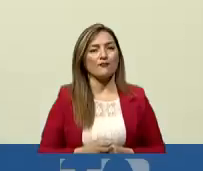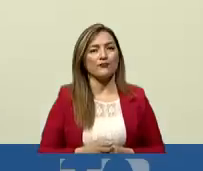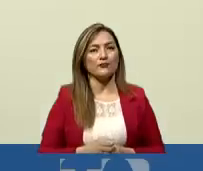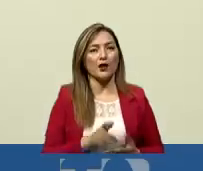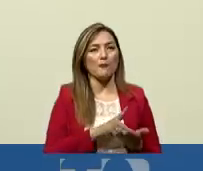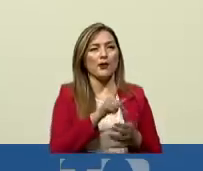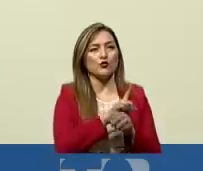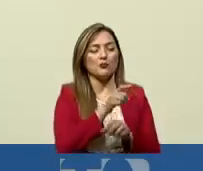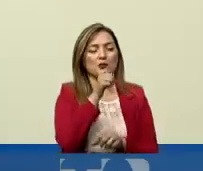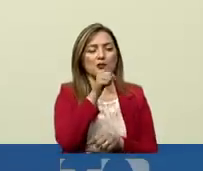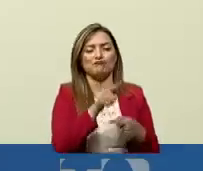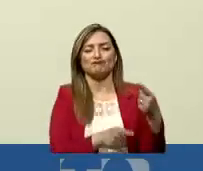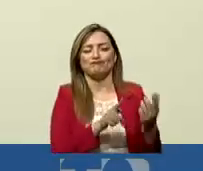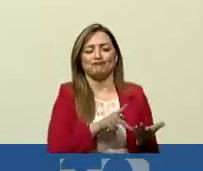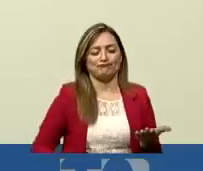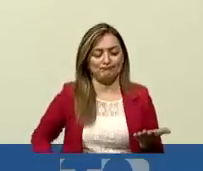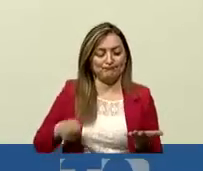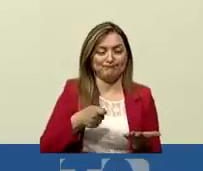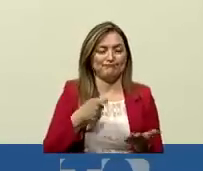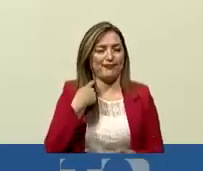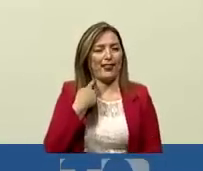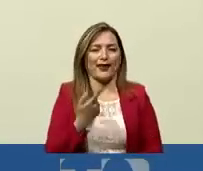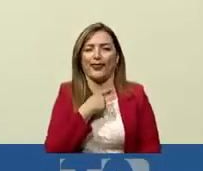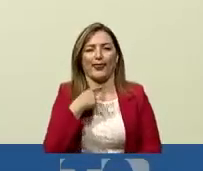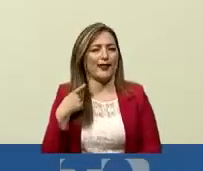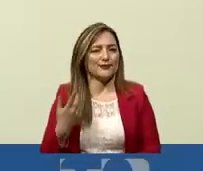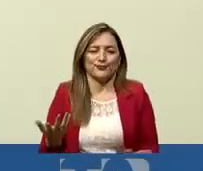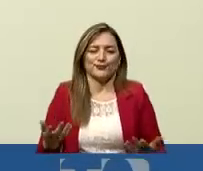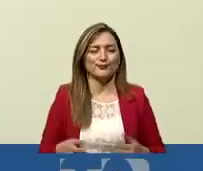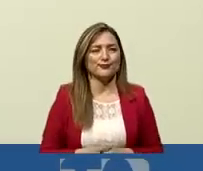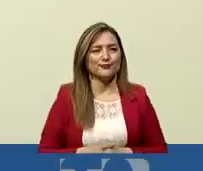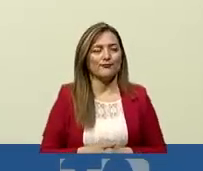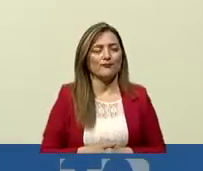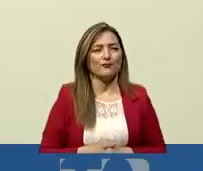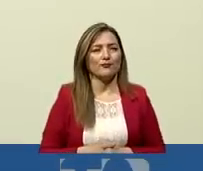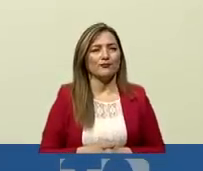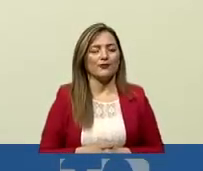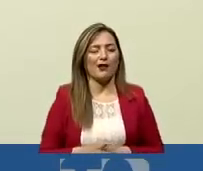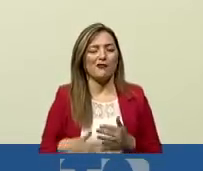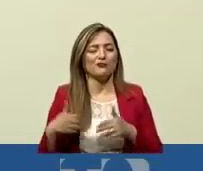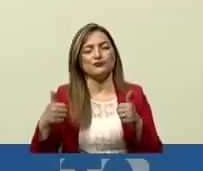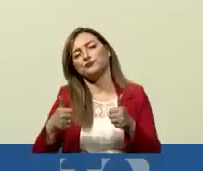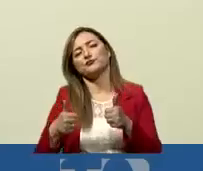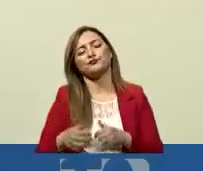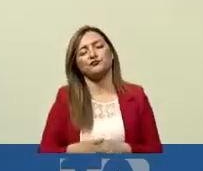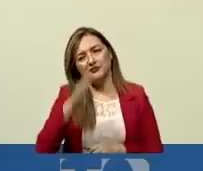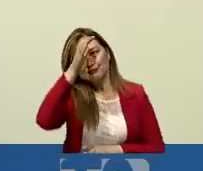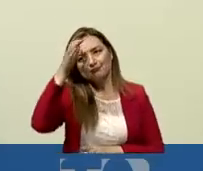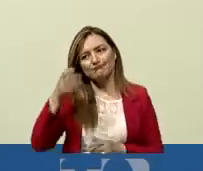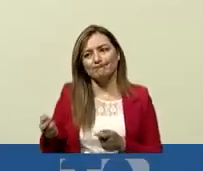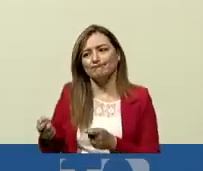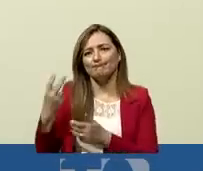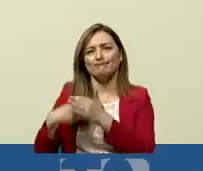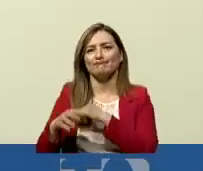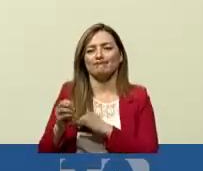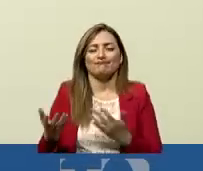privada. Sí, sí está buena que ahorita económicamente a veces no se tiene para llevarles a clínicas, si es porque en sus